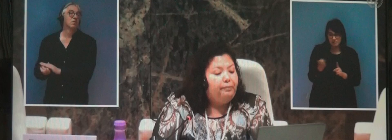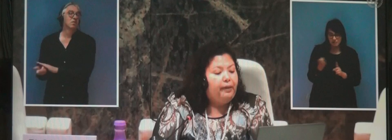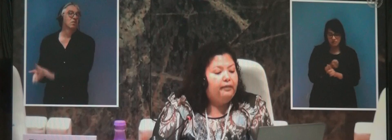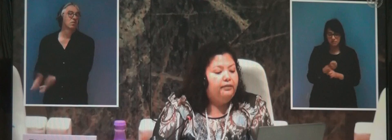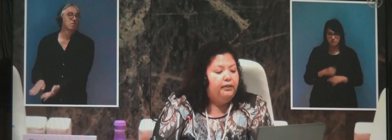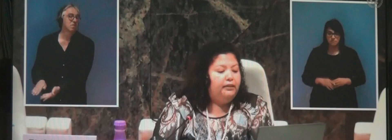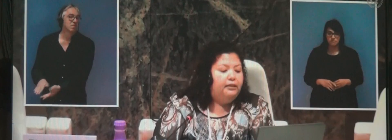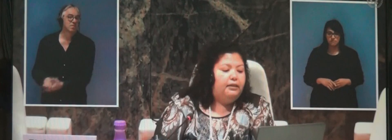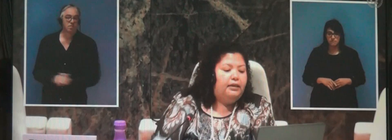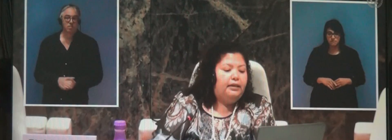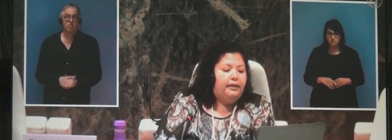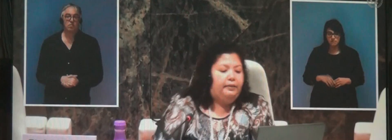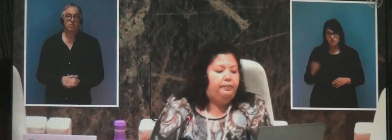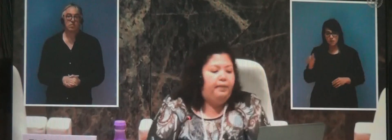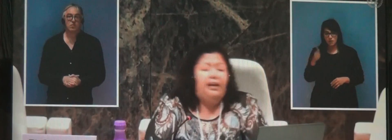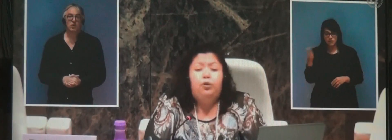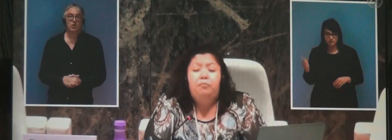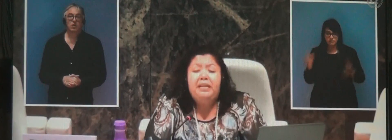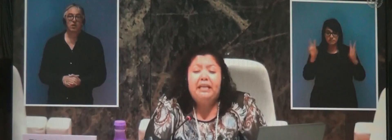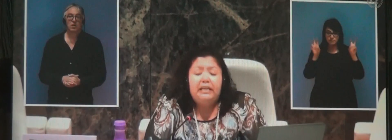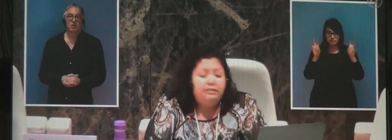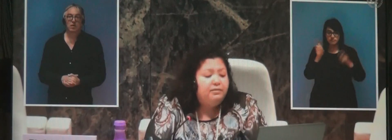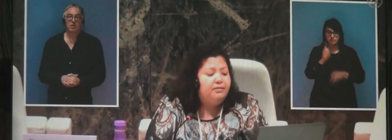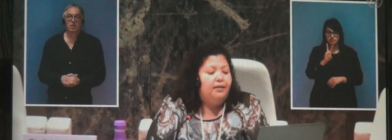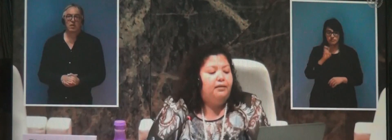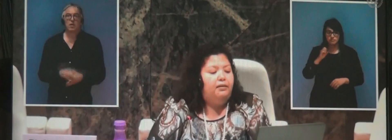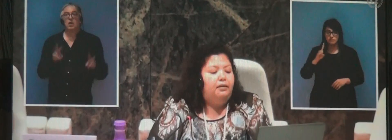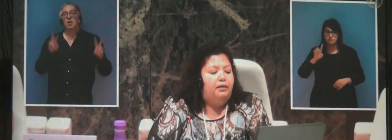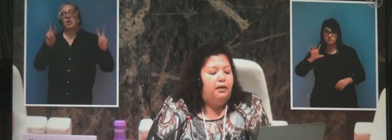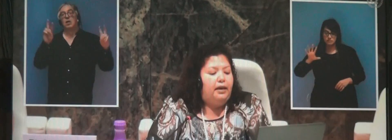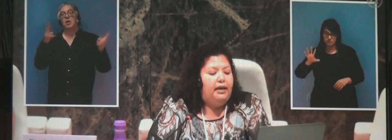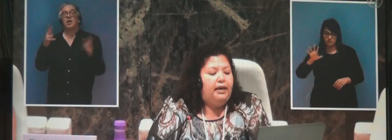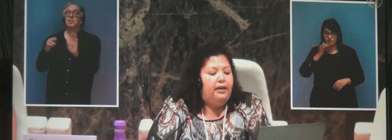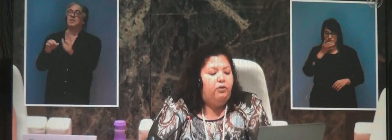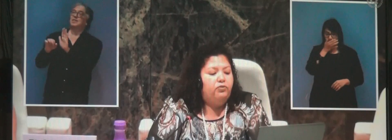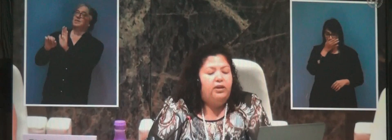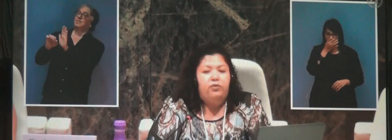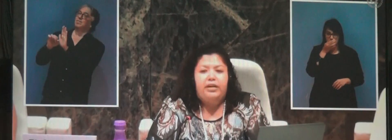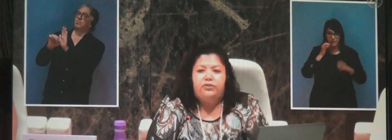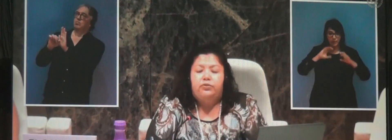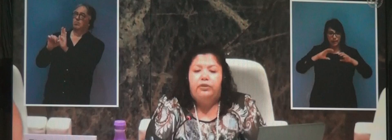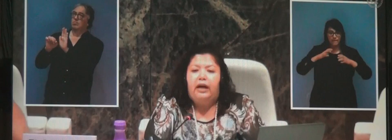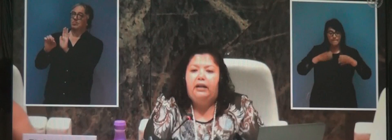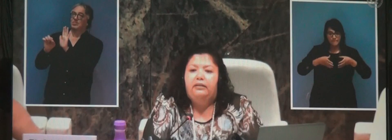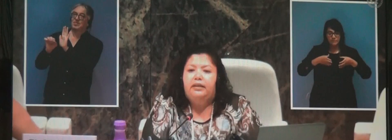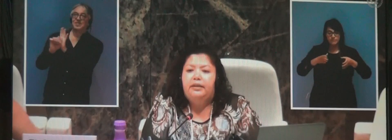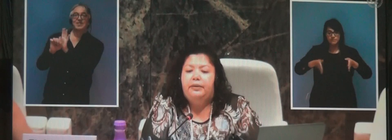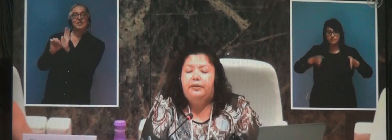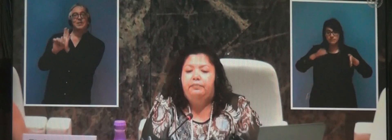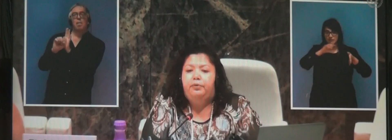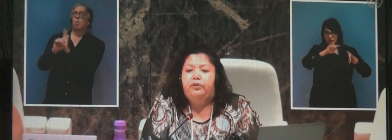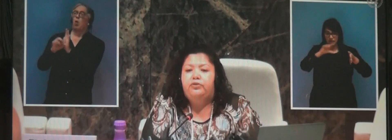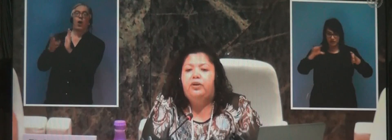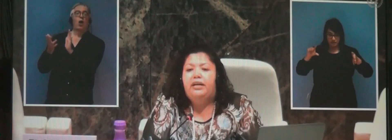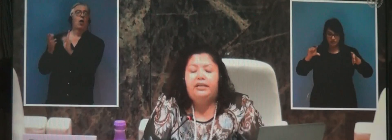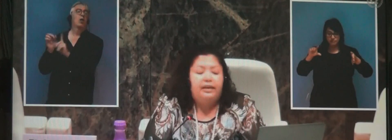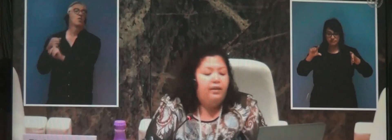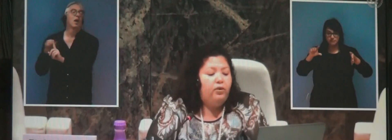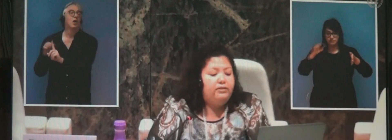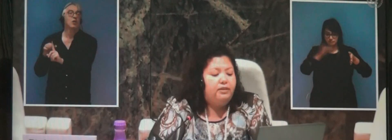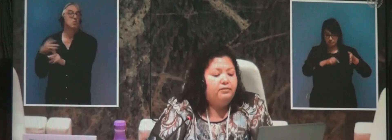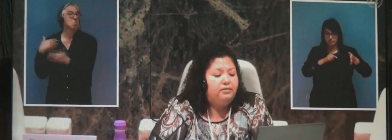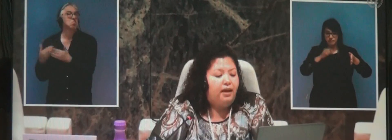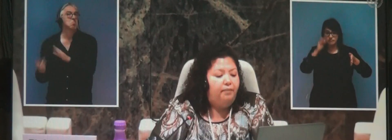Por otra parte, para el 2015, el Consejo Nacional de Protección a la